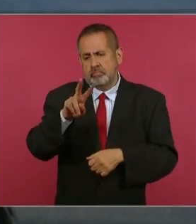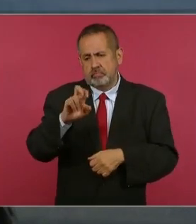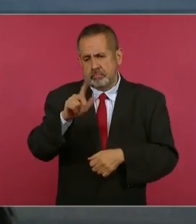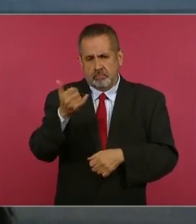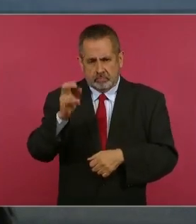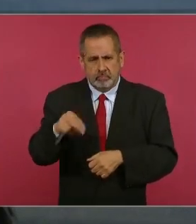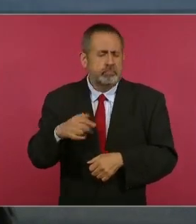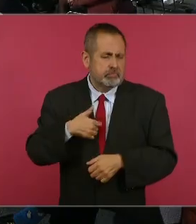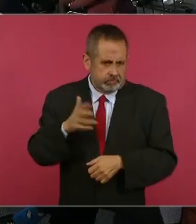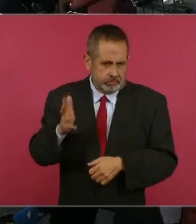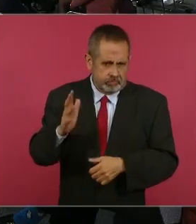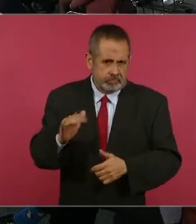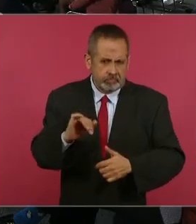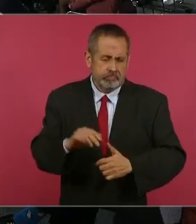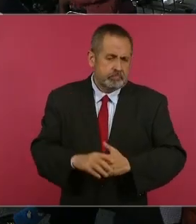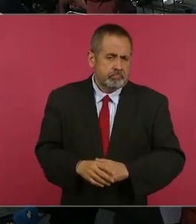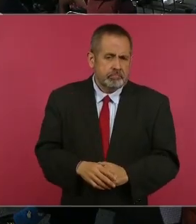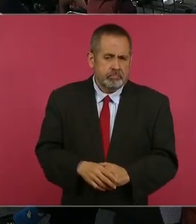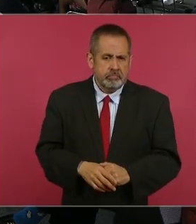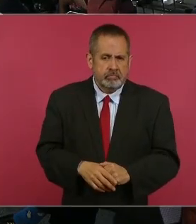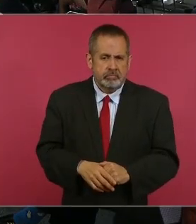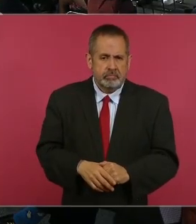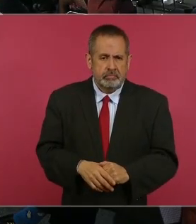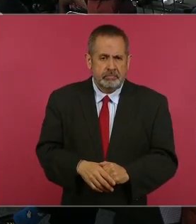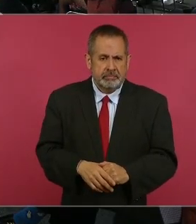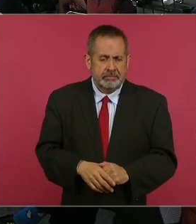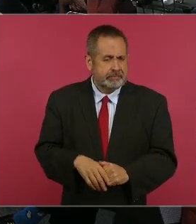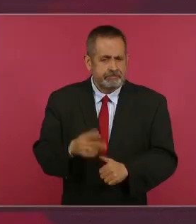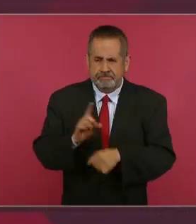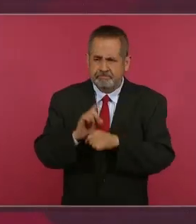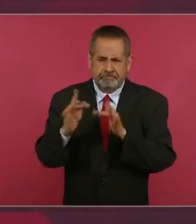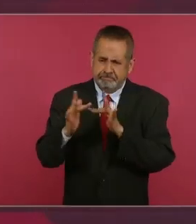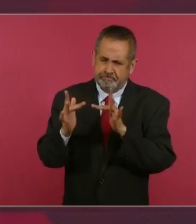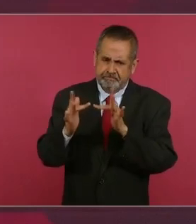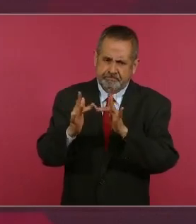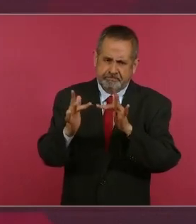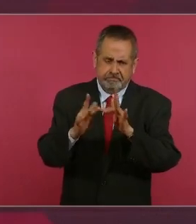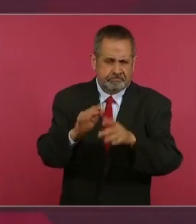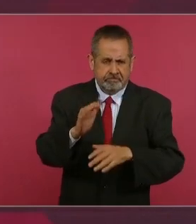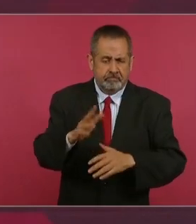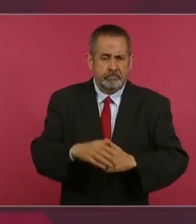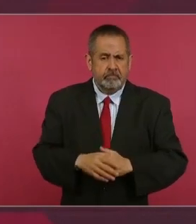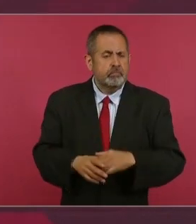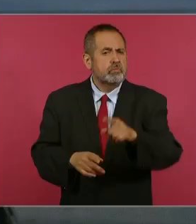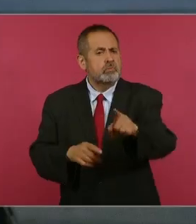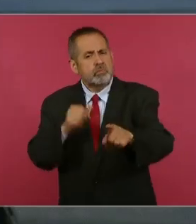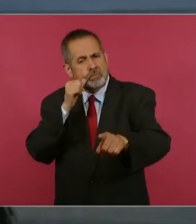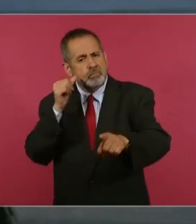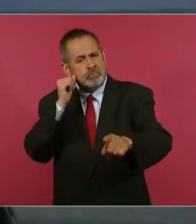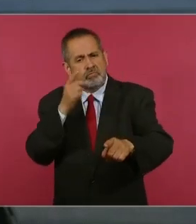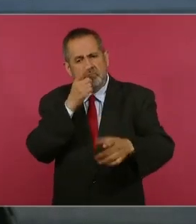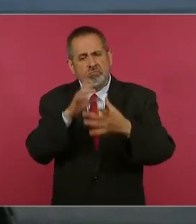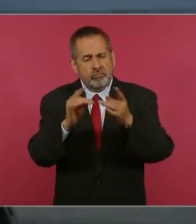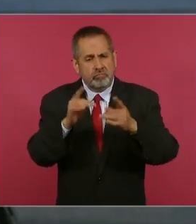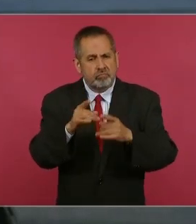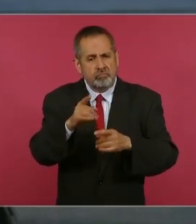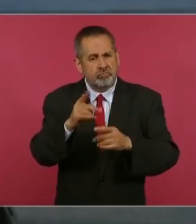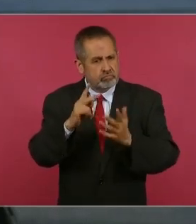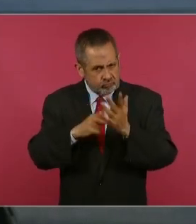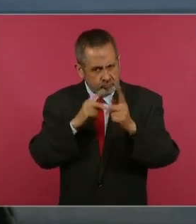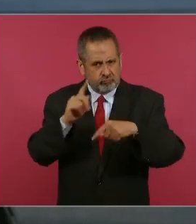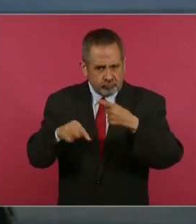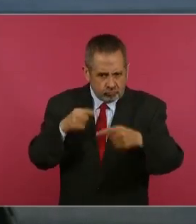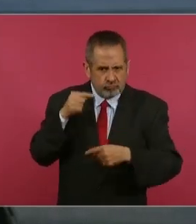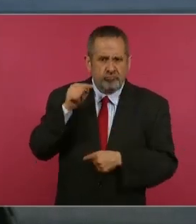Sí, sí, todo el tiempo. Usted ayer comentó que regresaría a